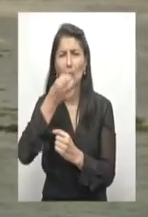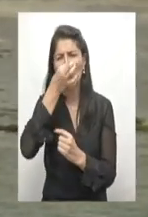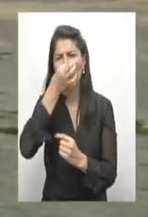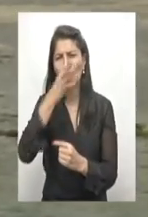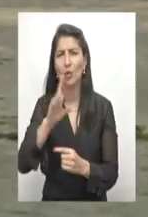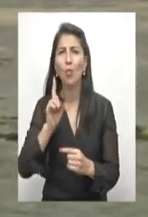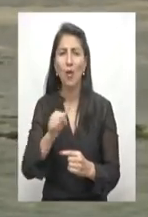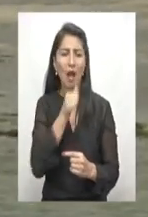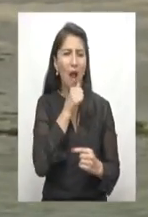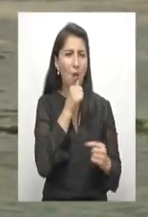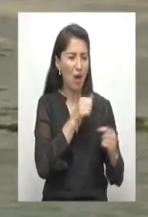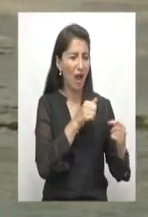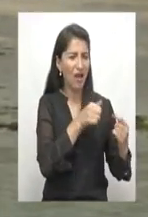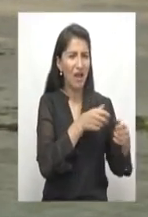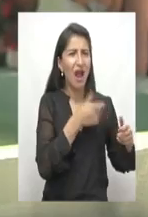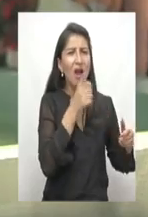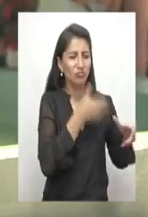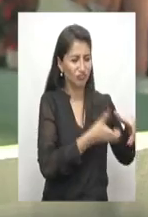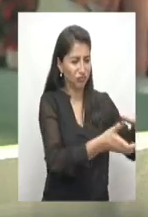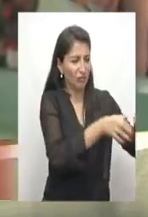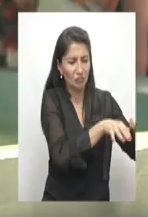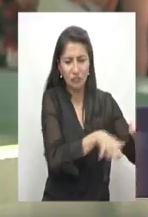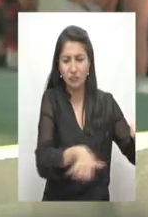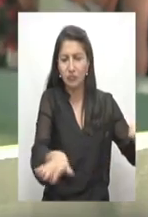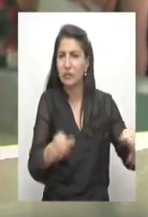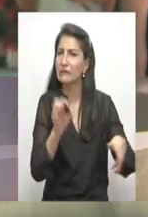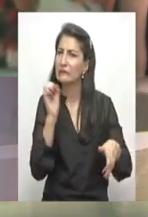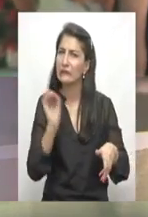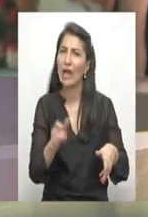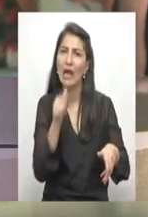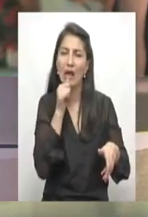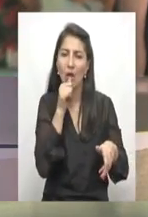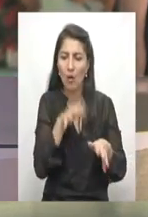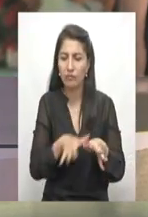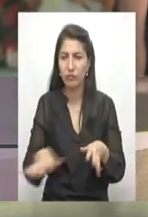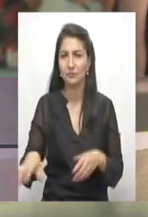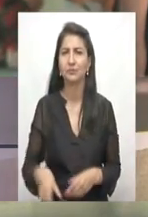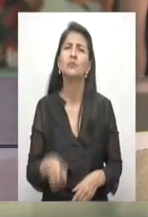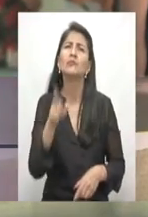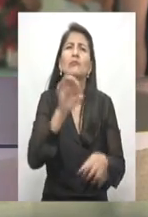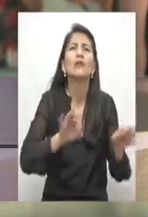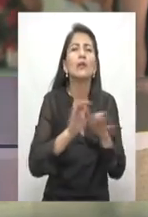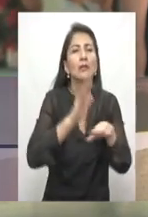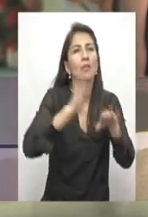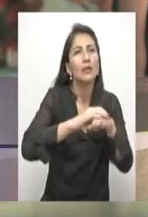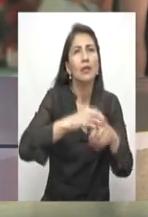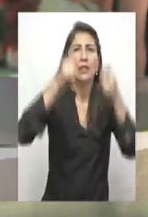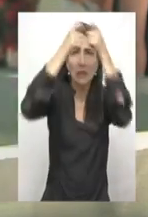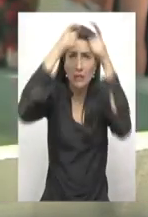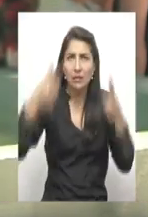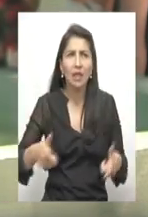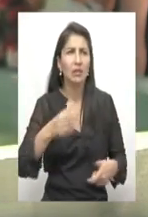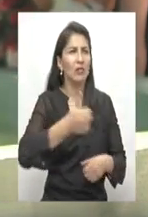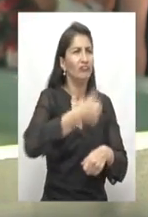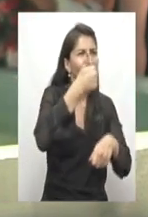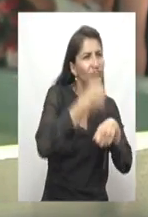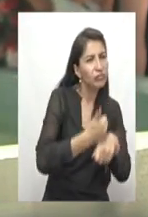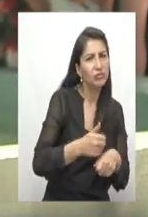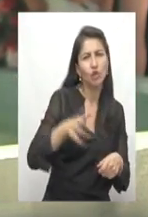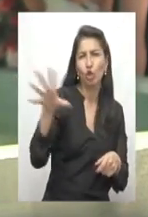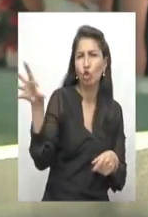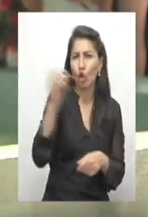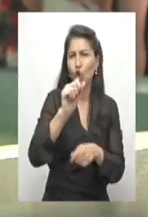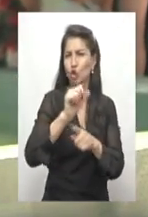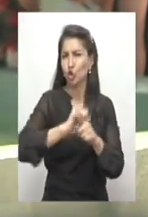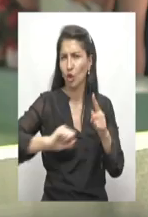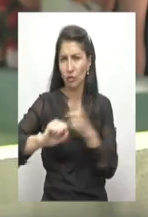por la filtración de aguas residuales. El llamado que hacemos nuevamente a las autoridades, al Estado, a la sociedad en